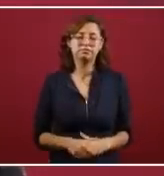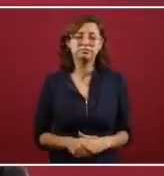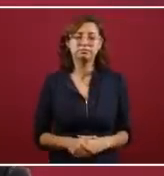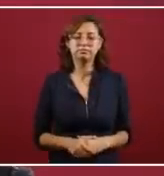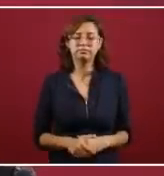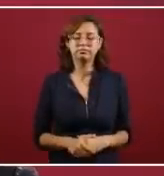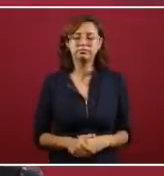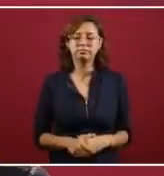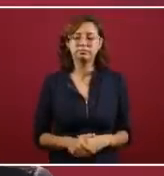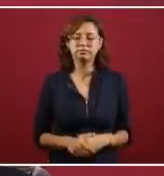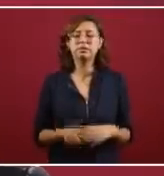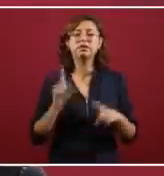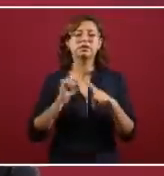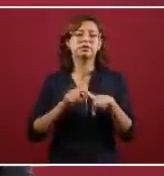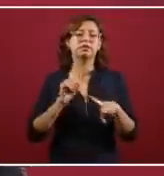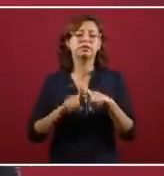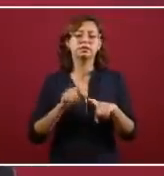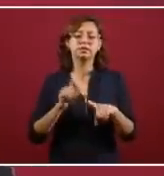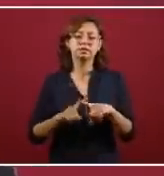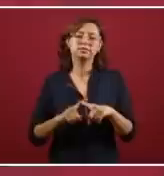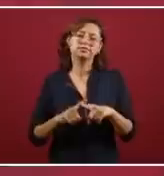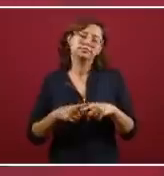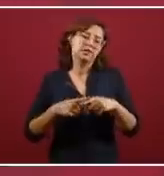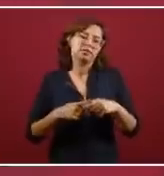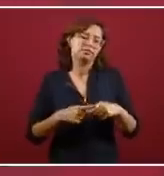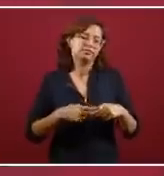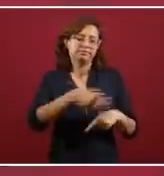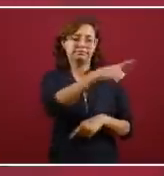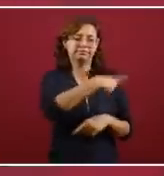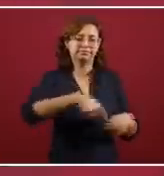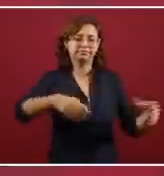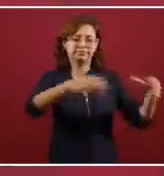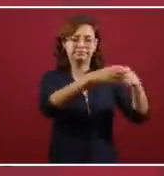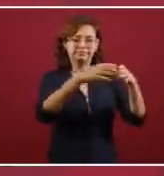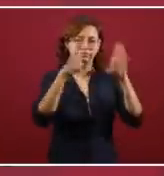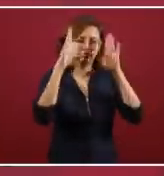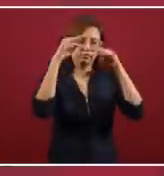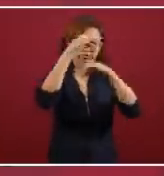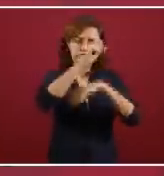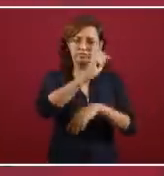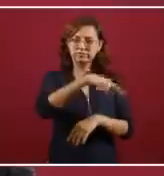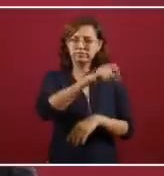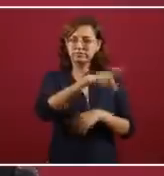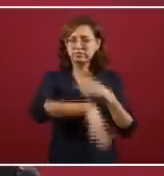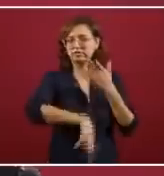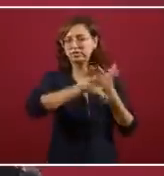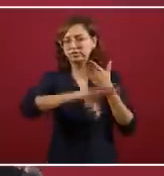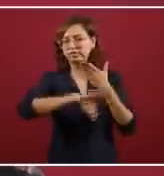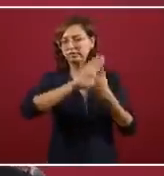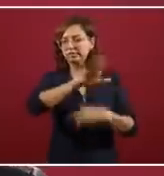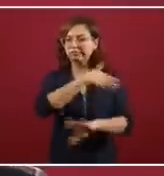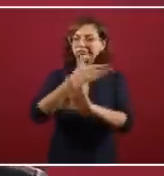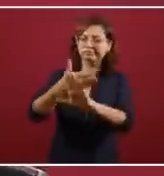de parte de los adversarios, de los conservadores,